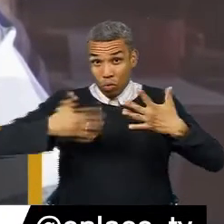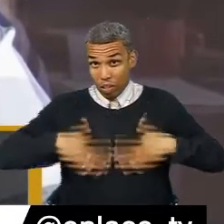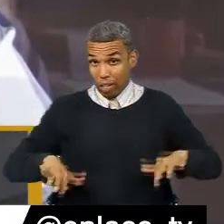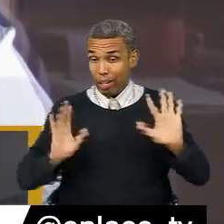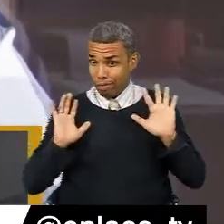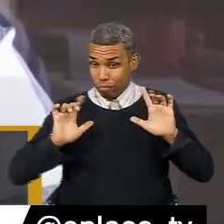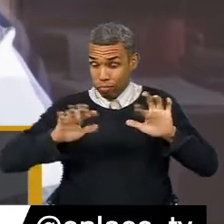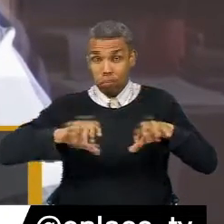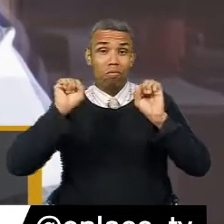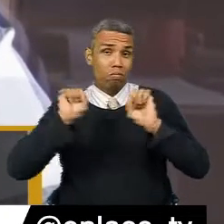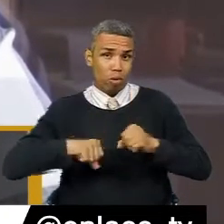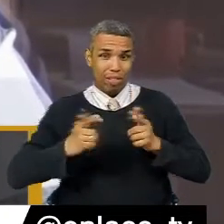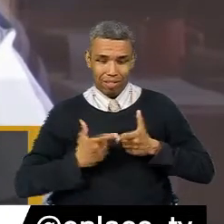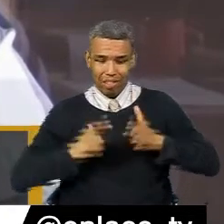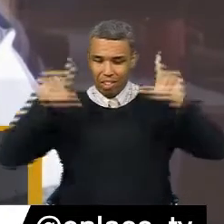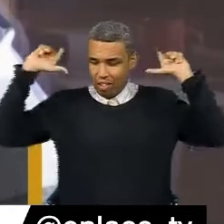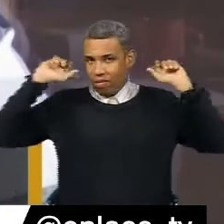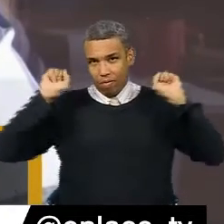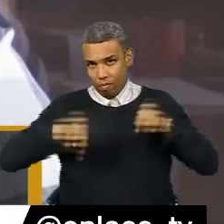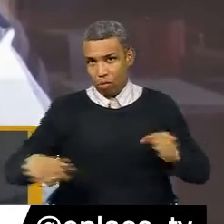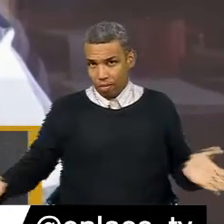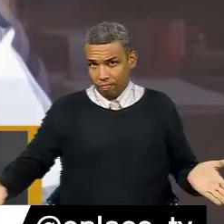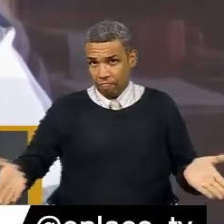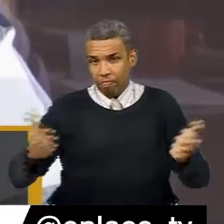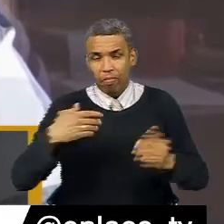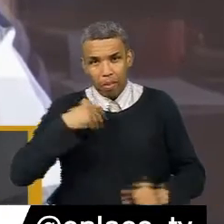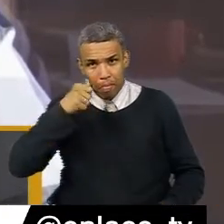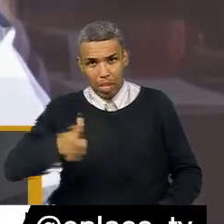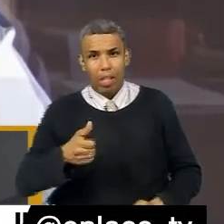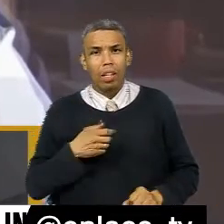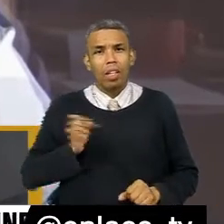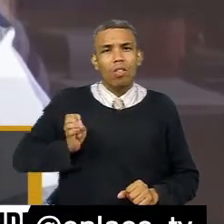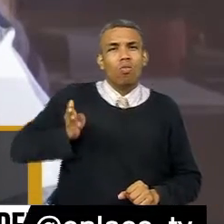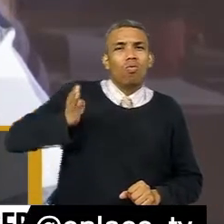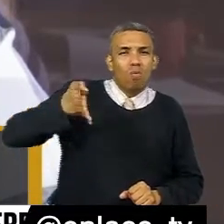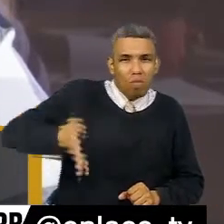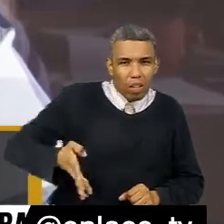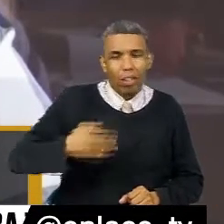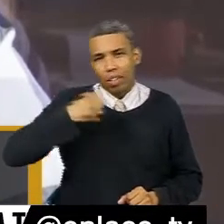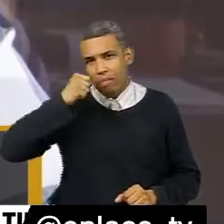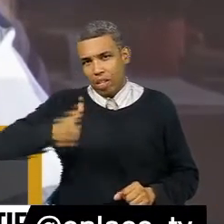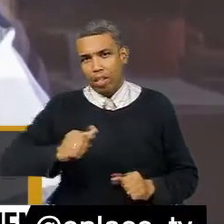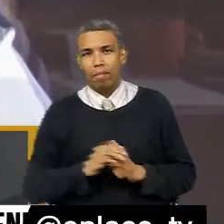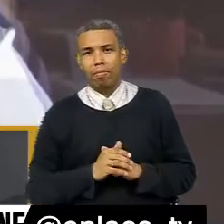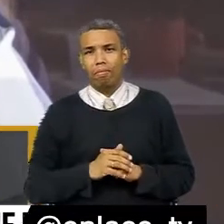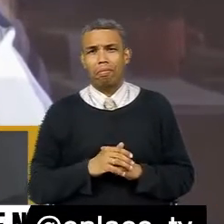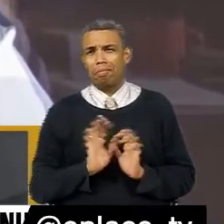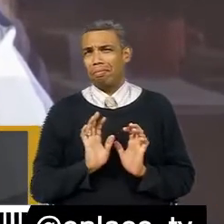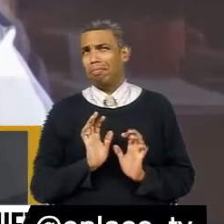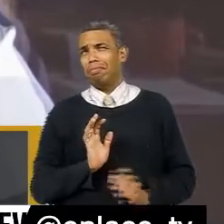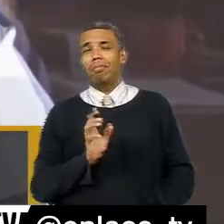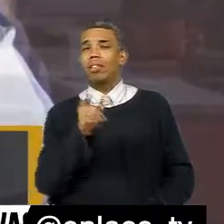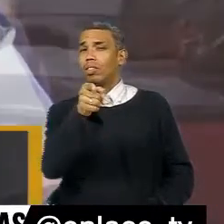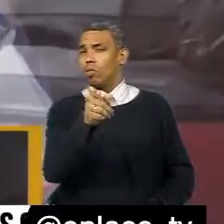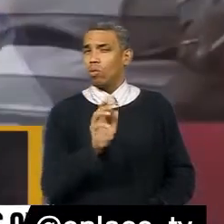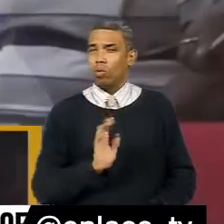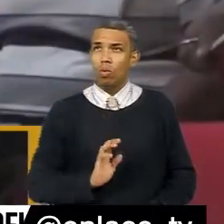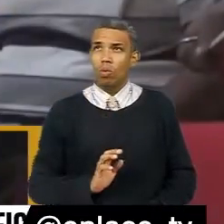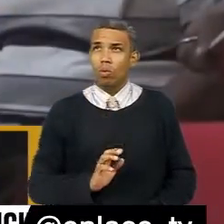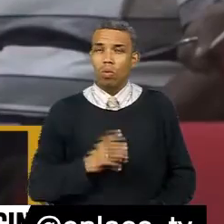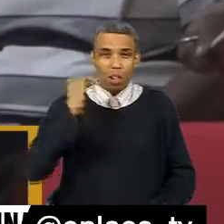asistan a este evento. Están todos cordialmente invitados. Cualquier persona que tenga cualquier